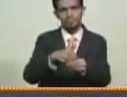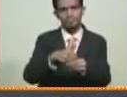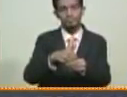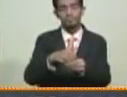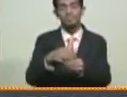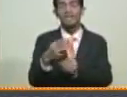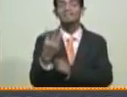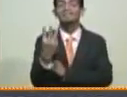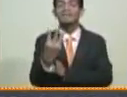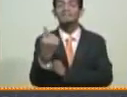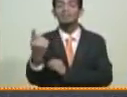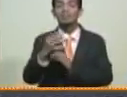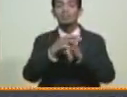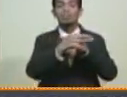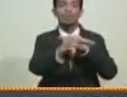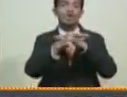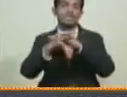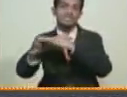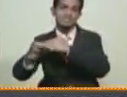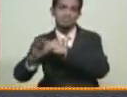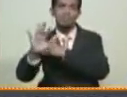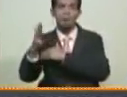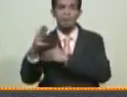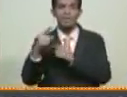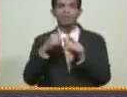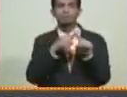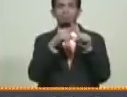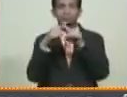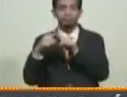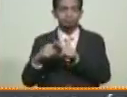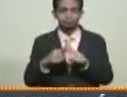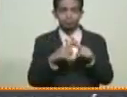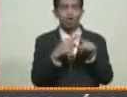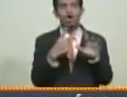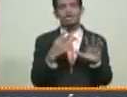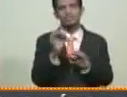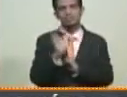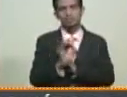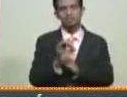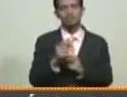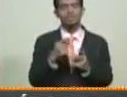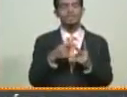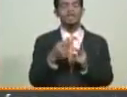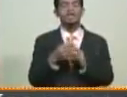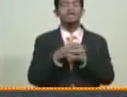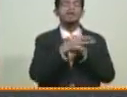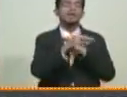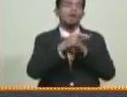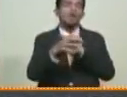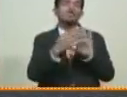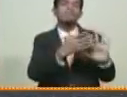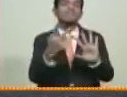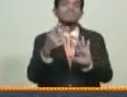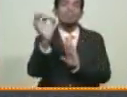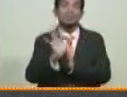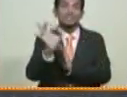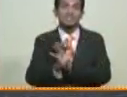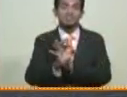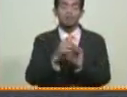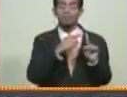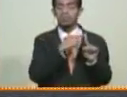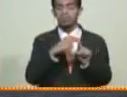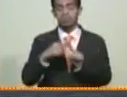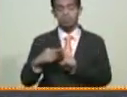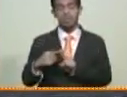31 municipios tuvo entre el 70 y el 80%. En 93 municipios tuvo entre el 60 y el